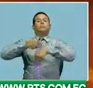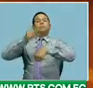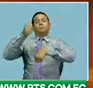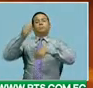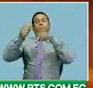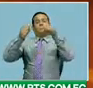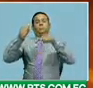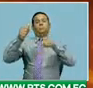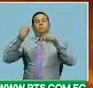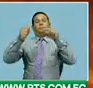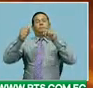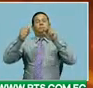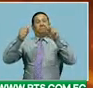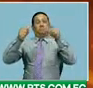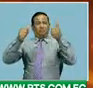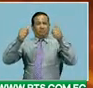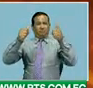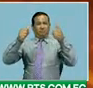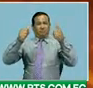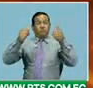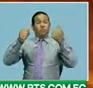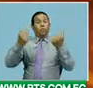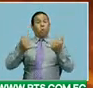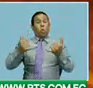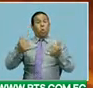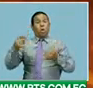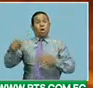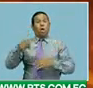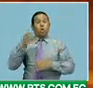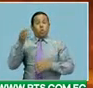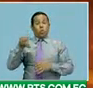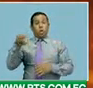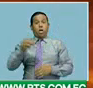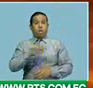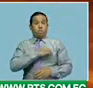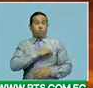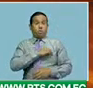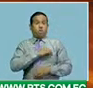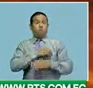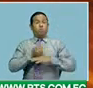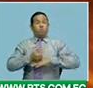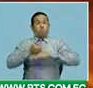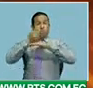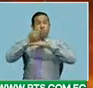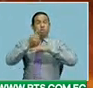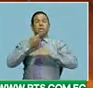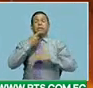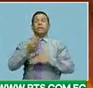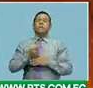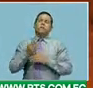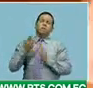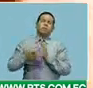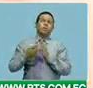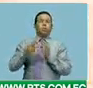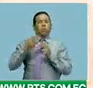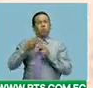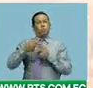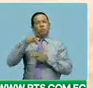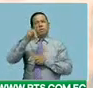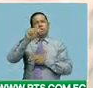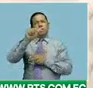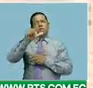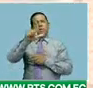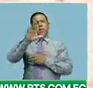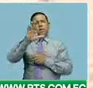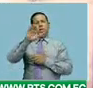...22:10, seguimos en vivo. Ahora está con nosotros el alcalde del cantón Durán, Dalton Narváez, para que nos dé detalles del trabajo que se articuló con los otros